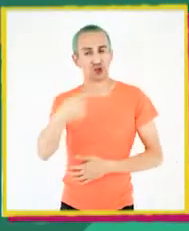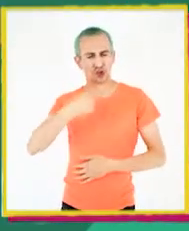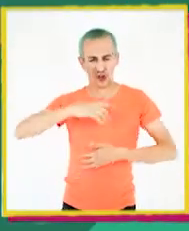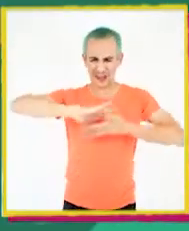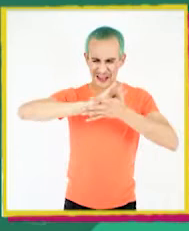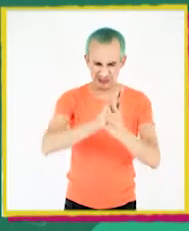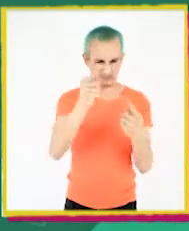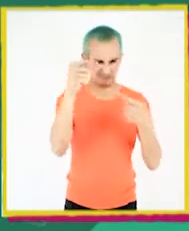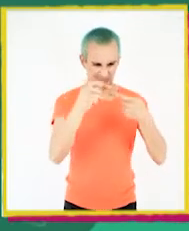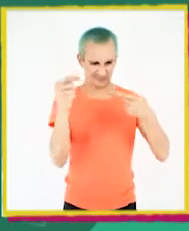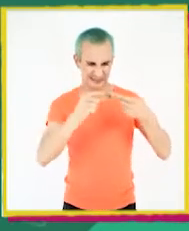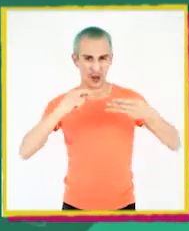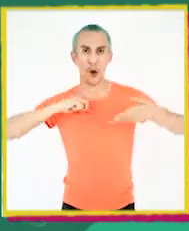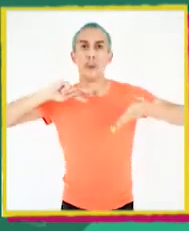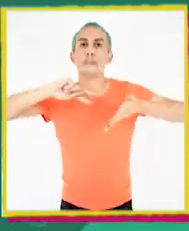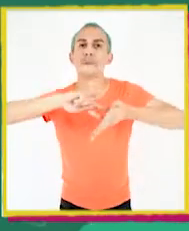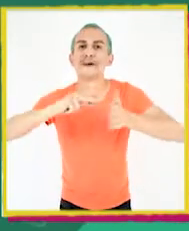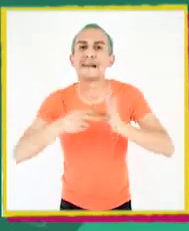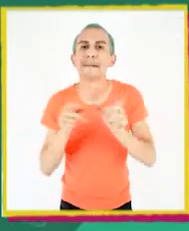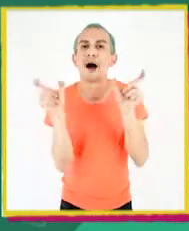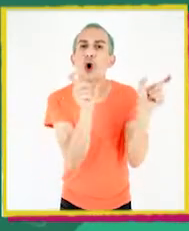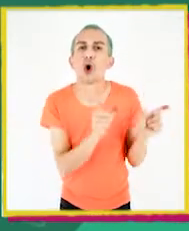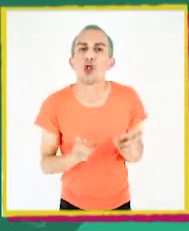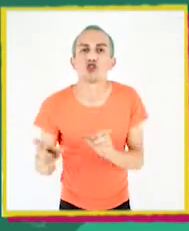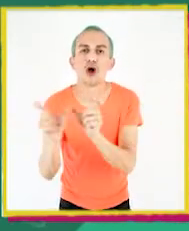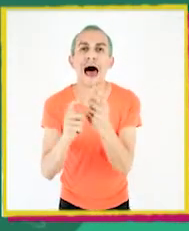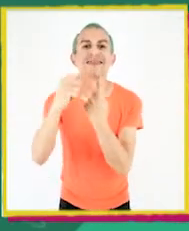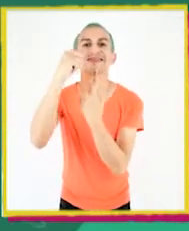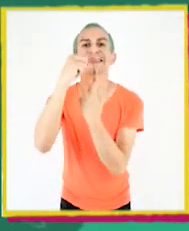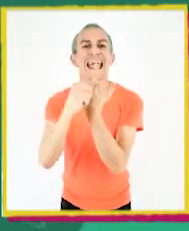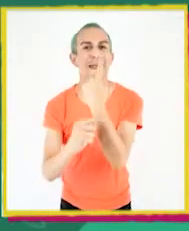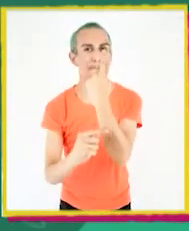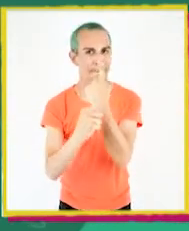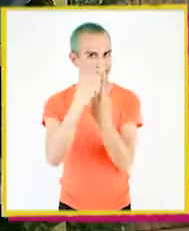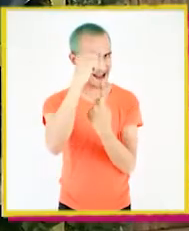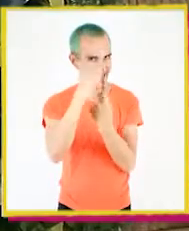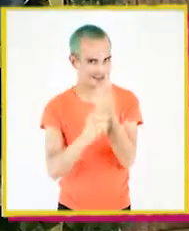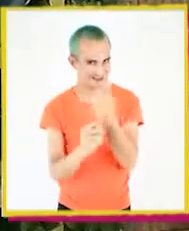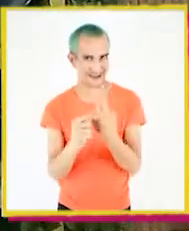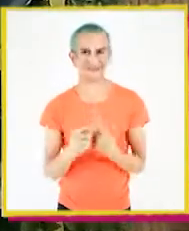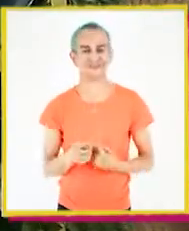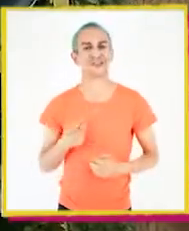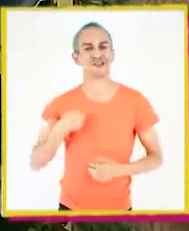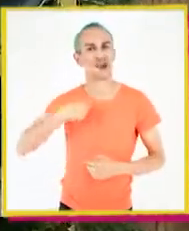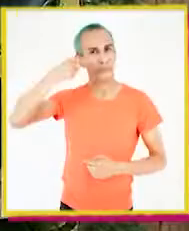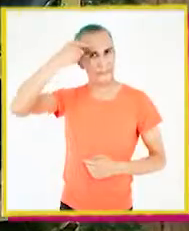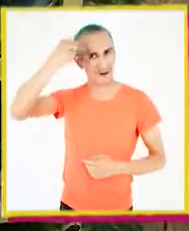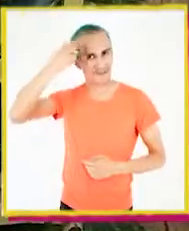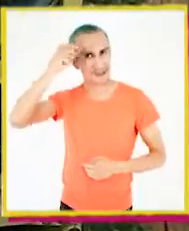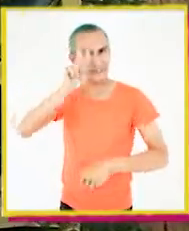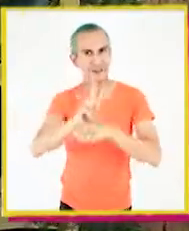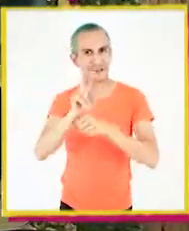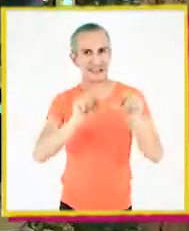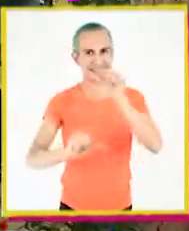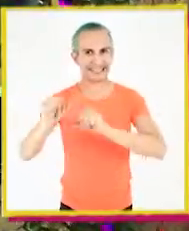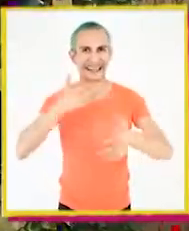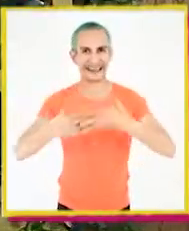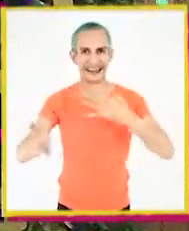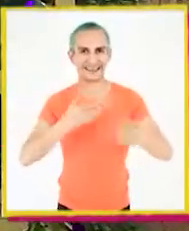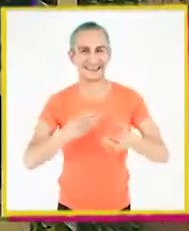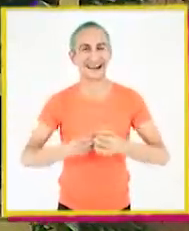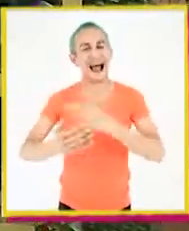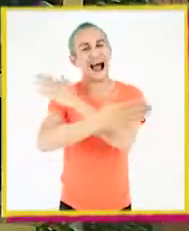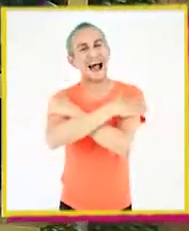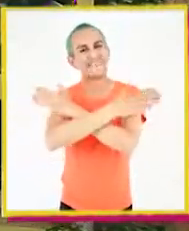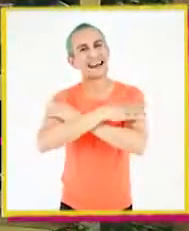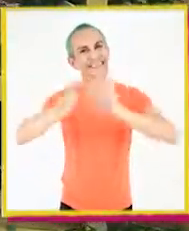En todas estas situaciones tuve problemas para regular la temperatura. Es todo por hoy. Soy César, su profesor de Ciencias